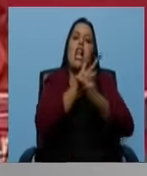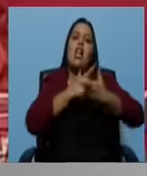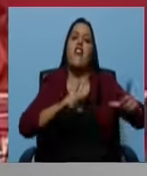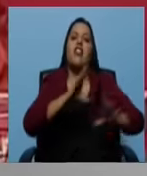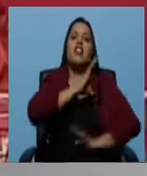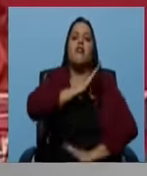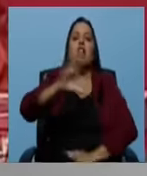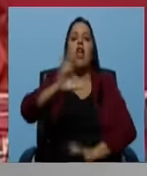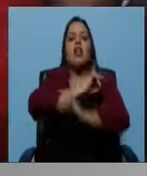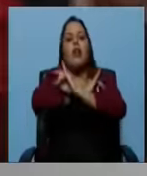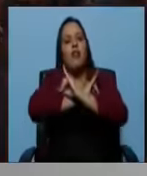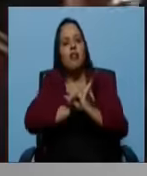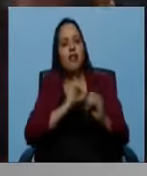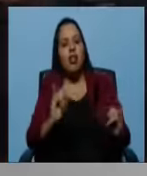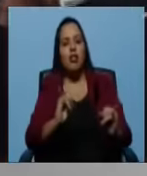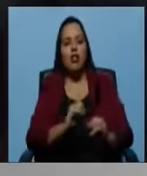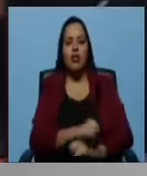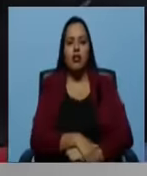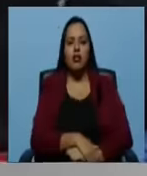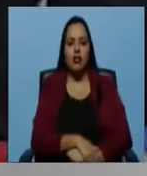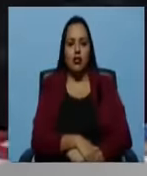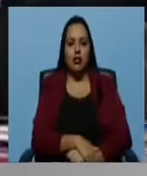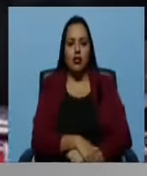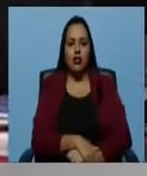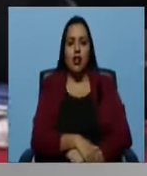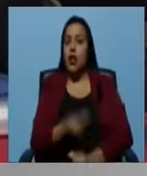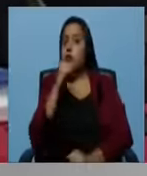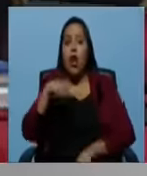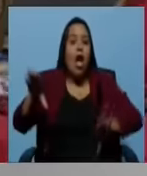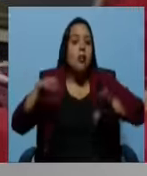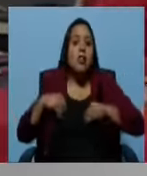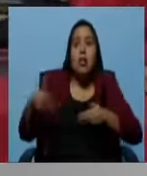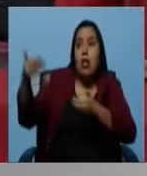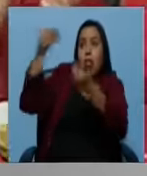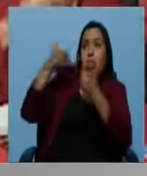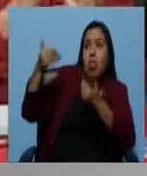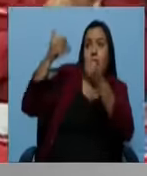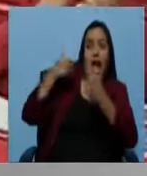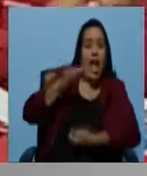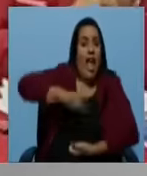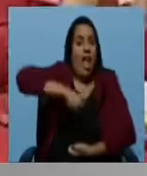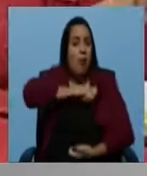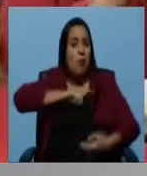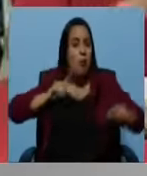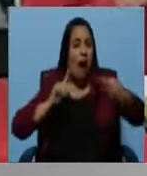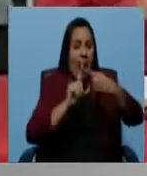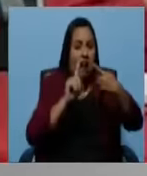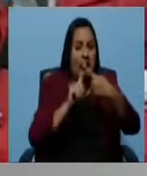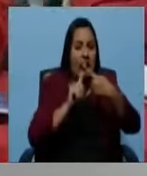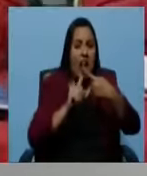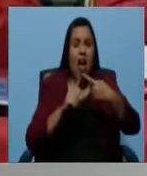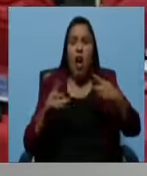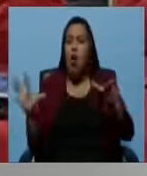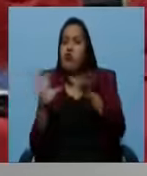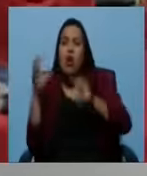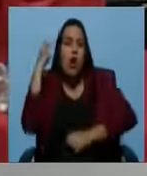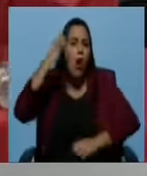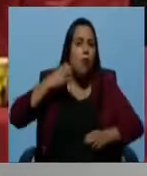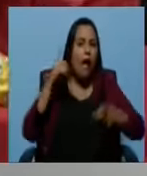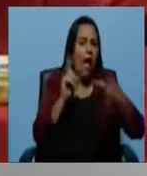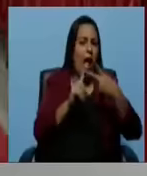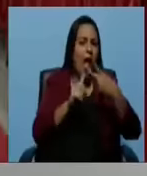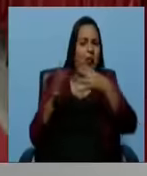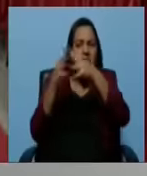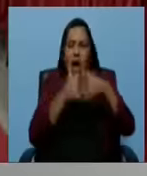es independiente. Y no aceptamos injerencia ni de España, ni de la Unión Europea, ni de los